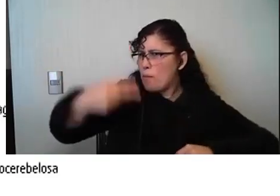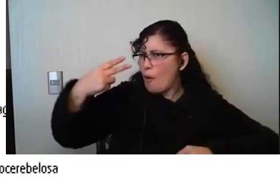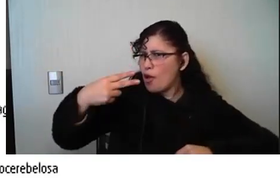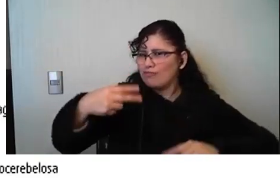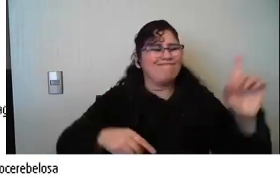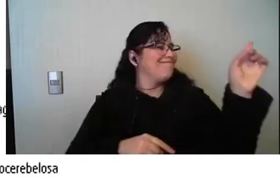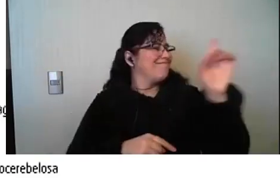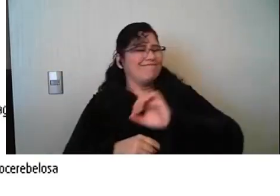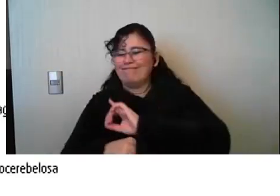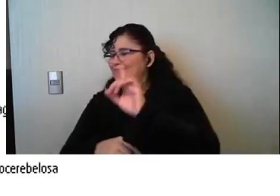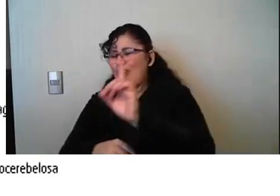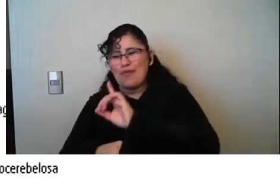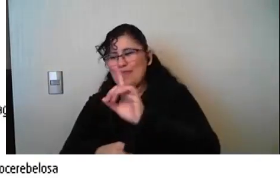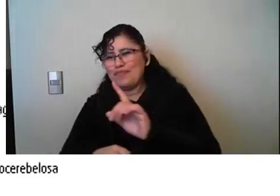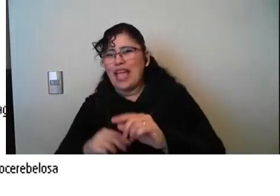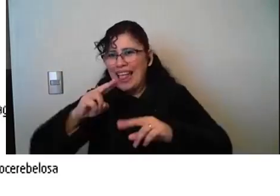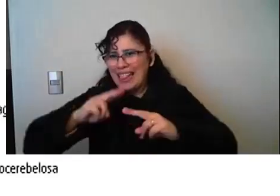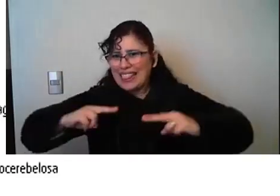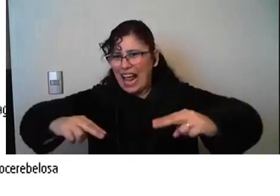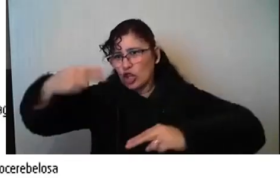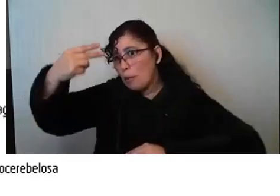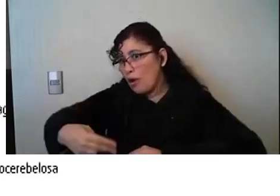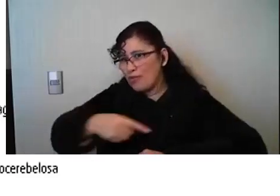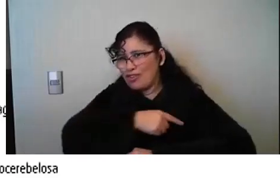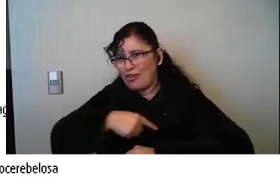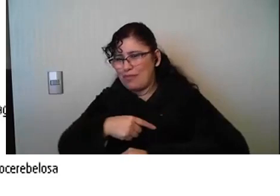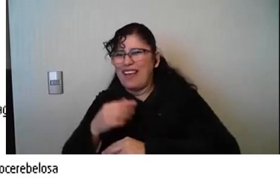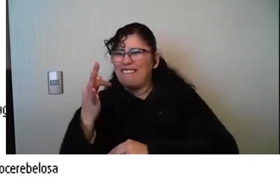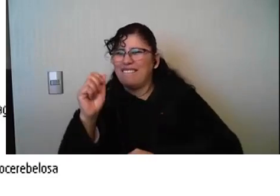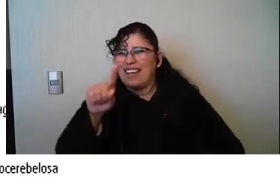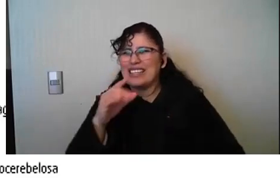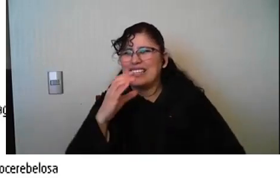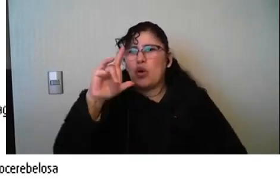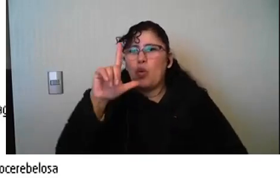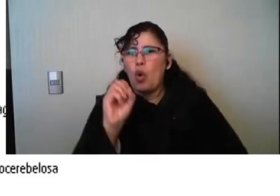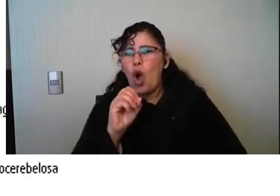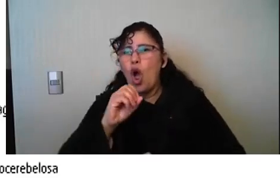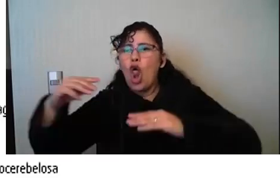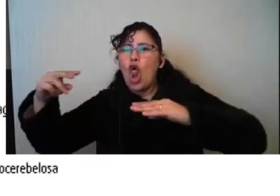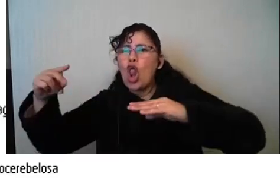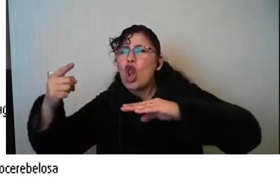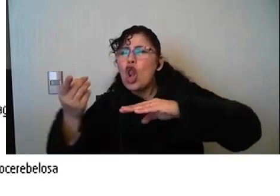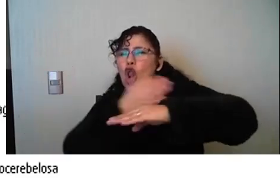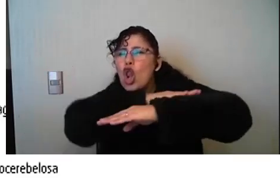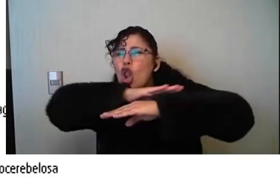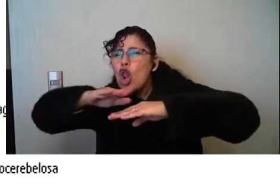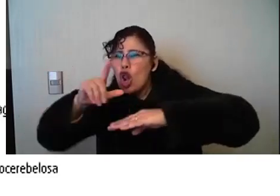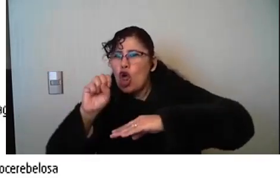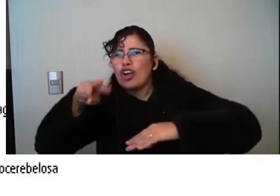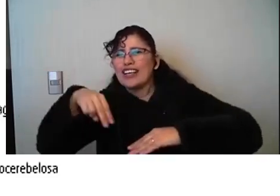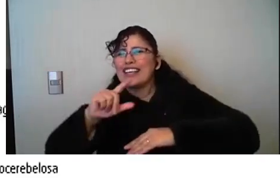cefálico son otros, son los fascículos longitudinales, no lo hemos nombrado, ¿ya? Ah,